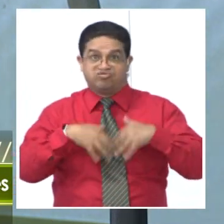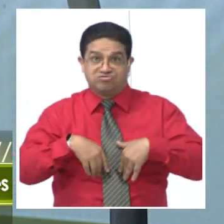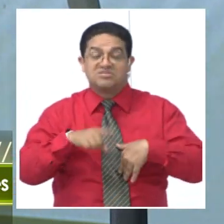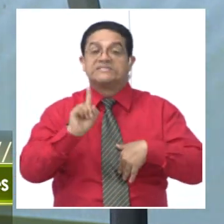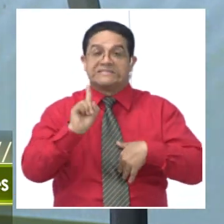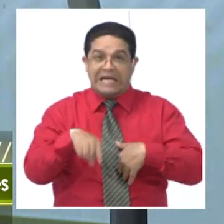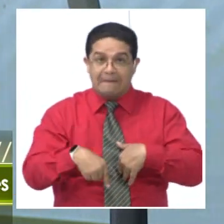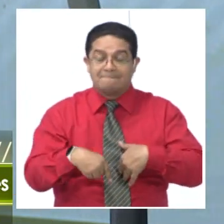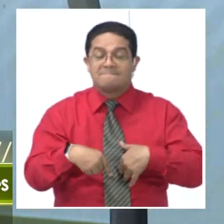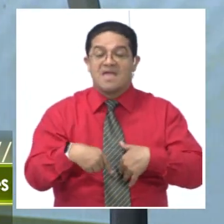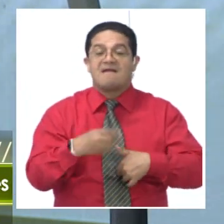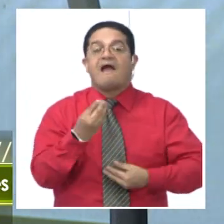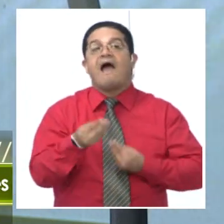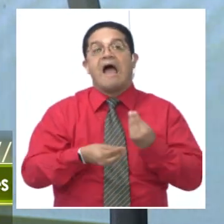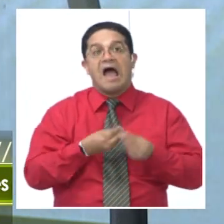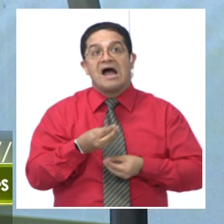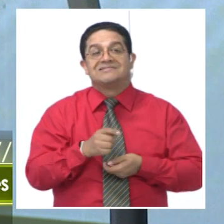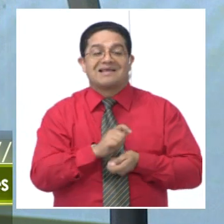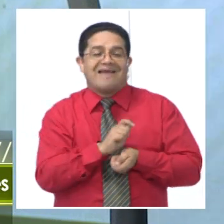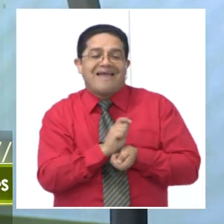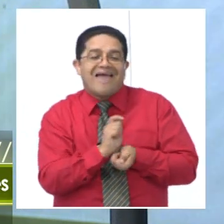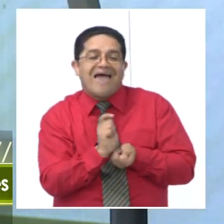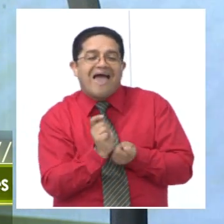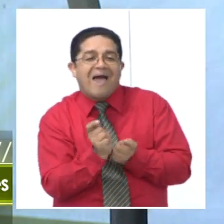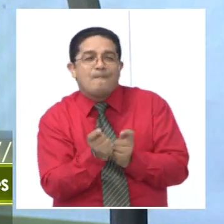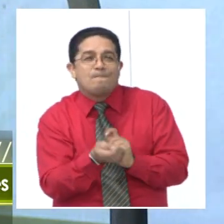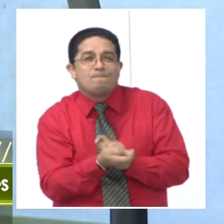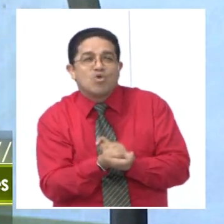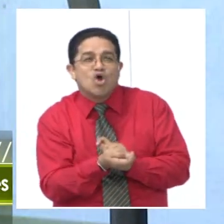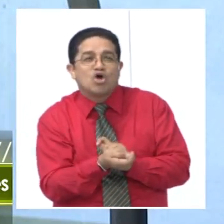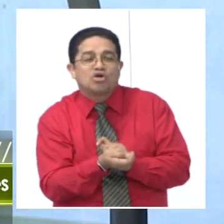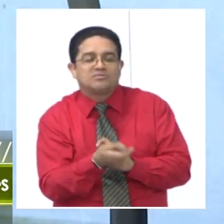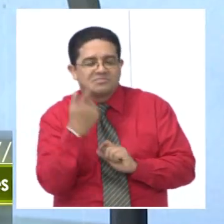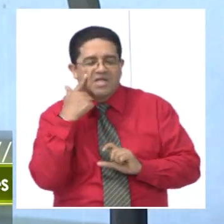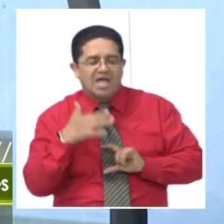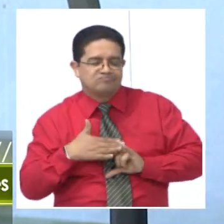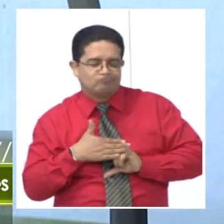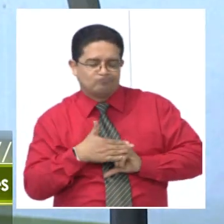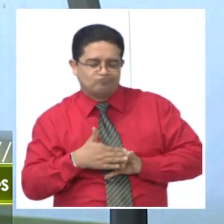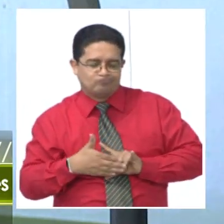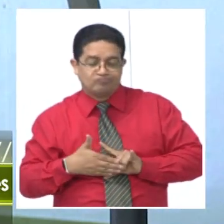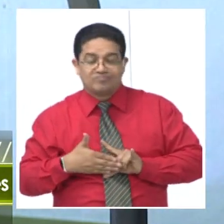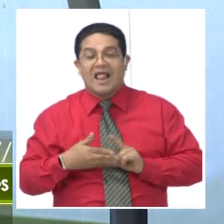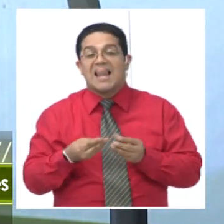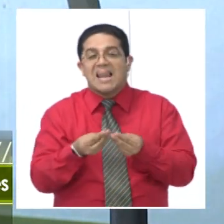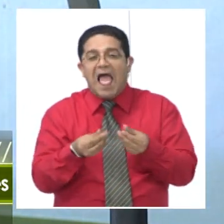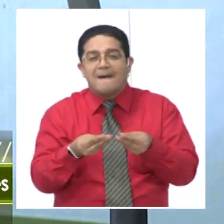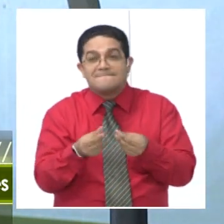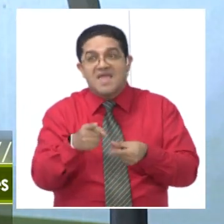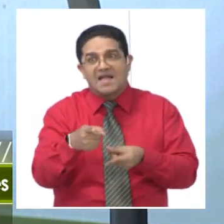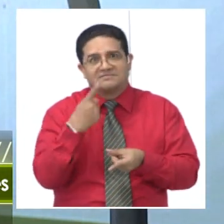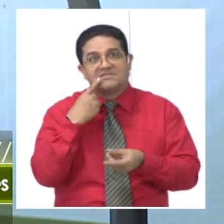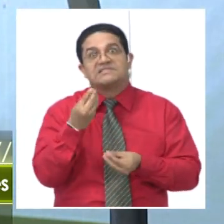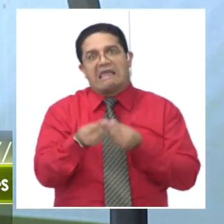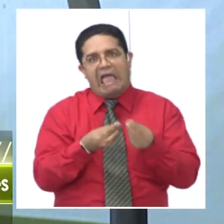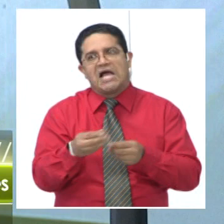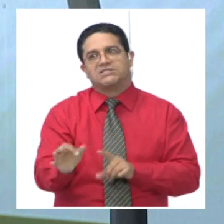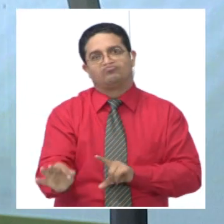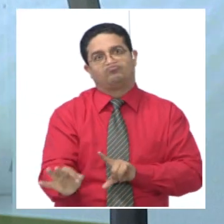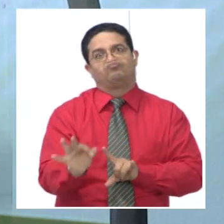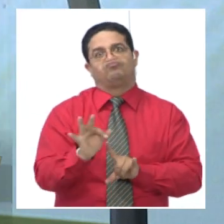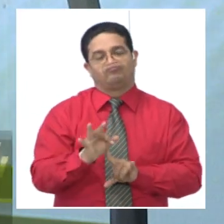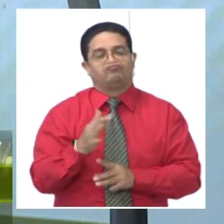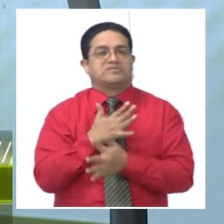su vez una alteración del epitelio, de lo que cubre la vagina, y favorece las infecciones por gérmenes de transmisión